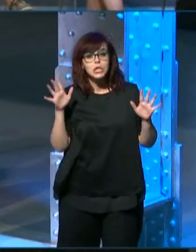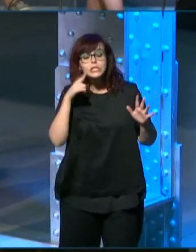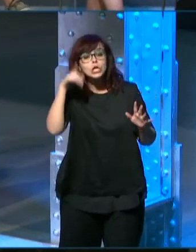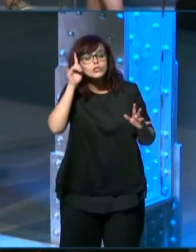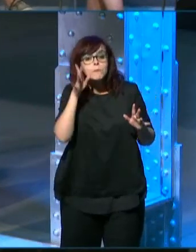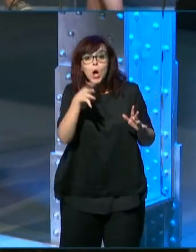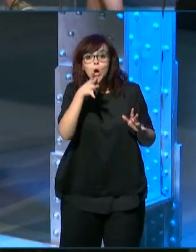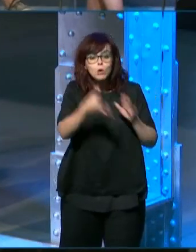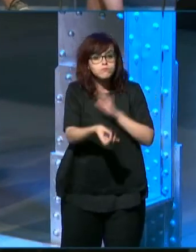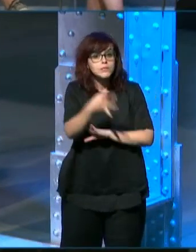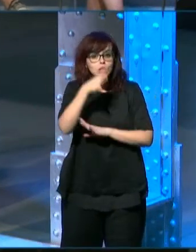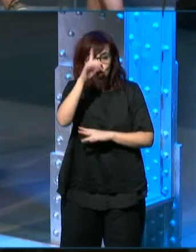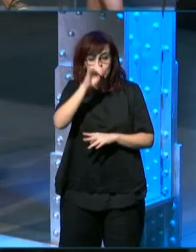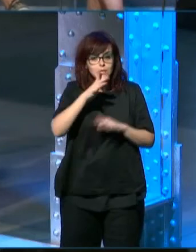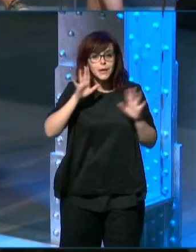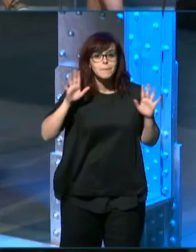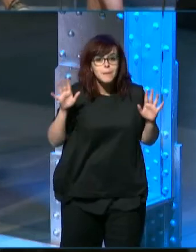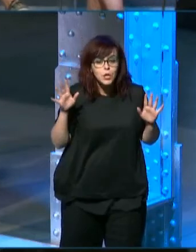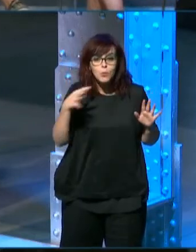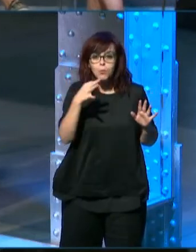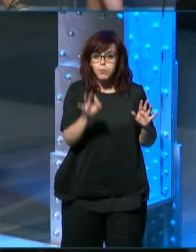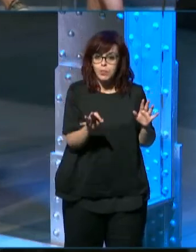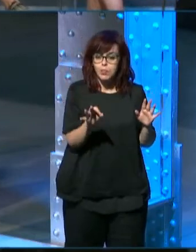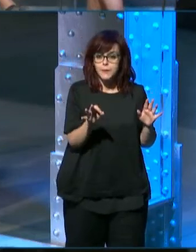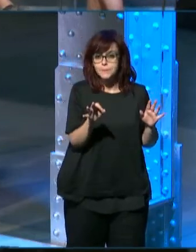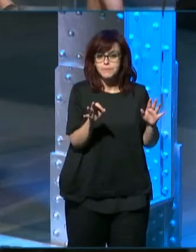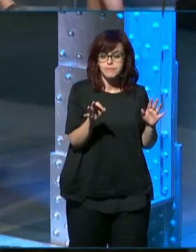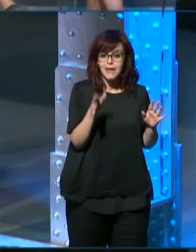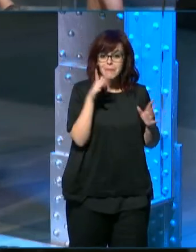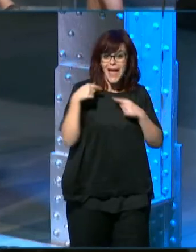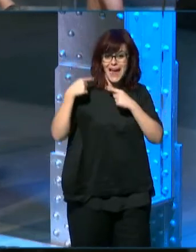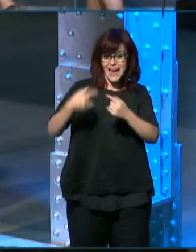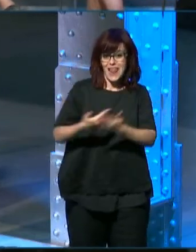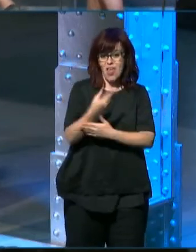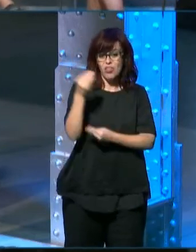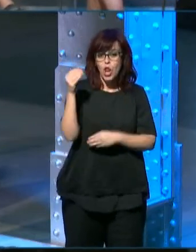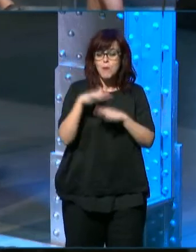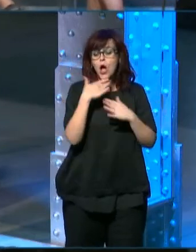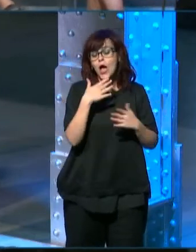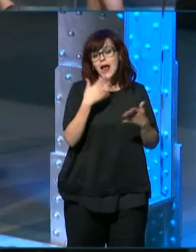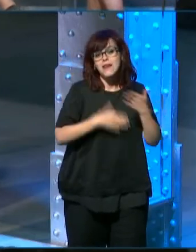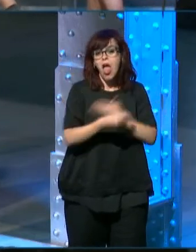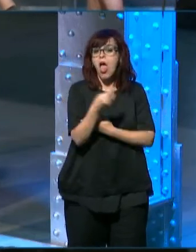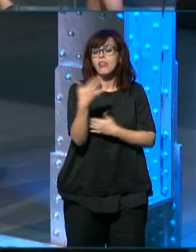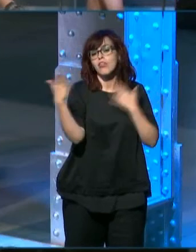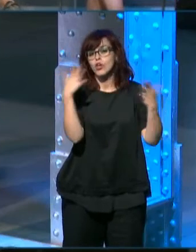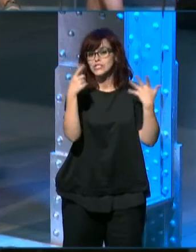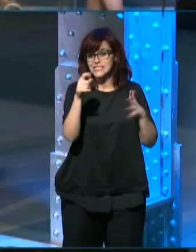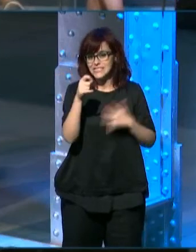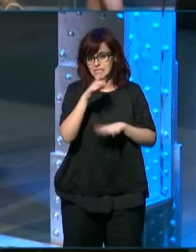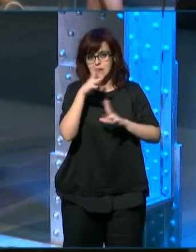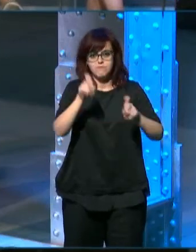a qué se debe eso, no sé si se debe al hecho de que esta generación de los 60 somos muy numerosa y hemos buscado la